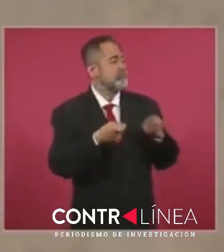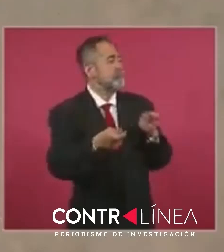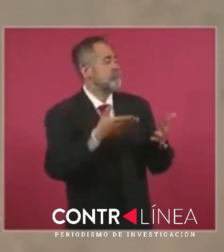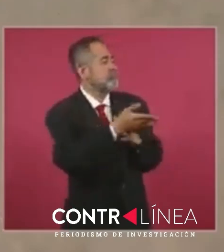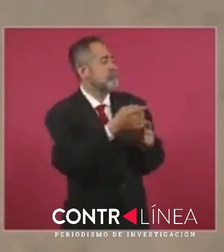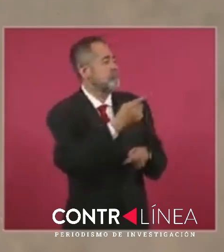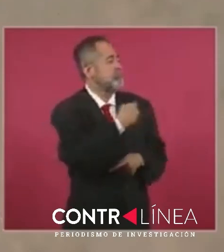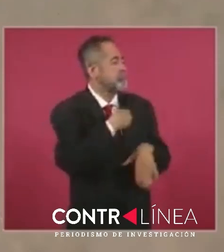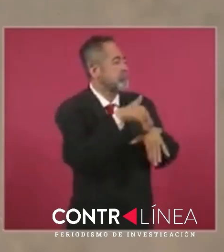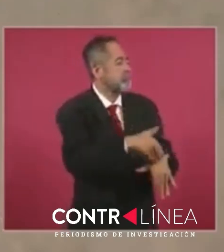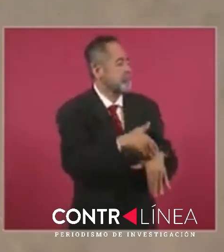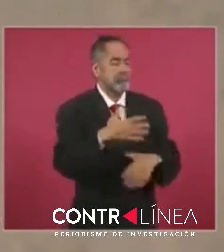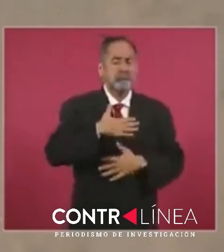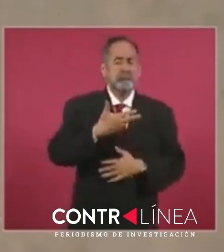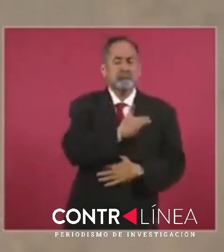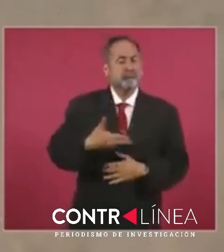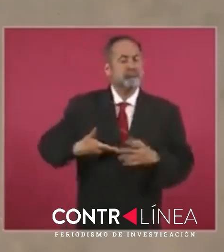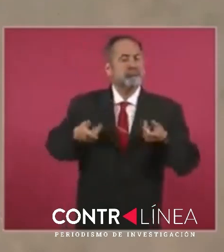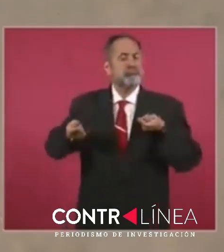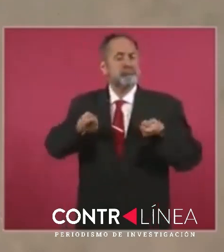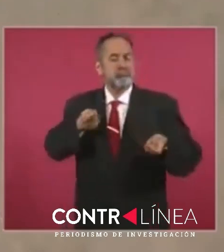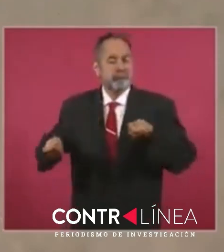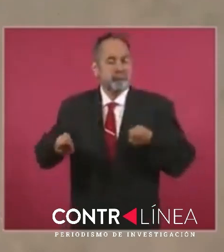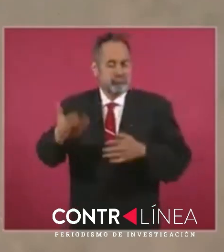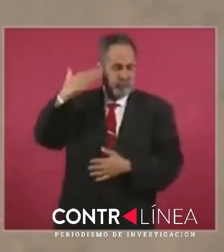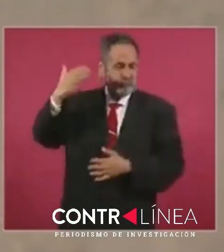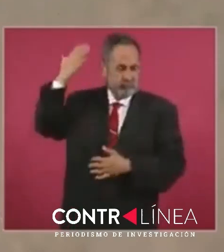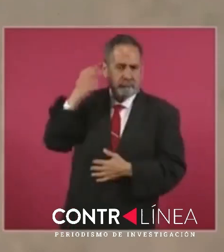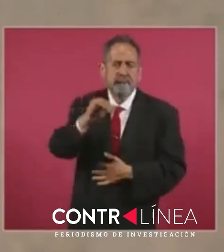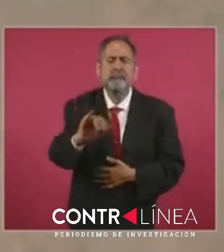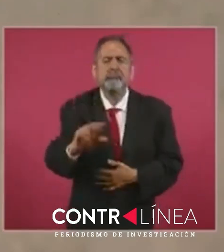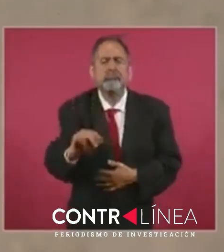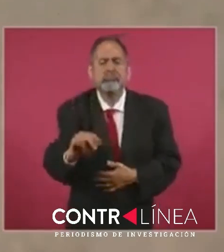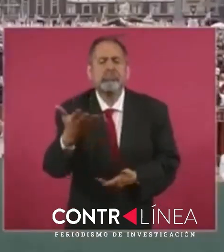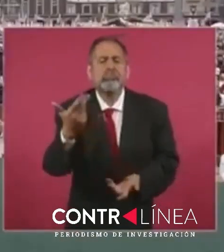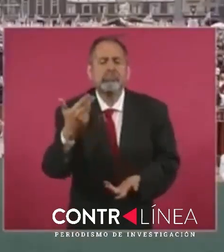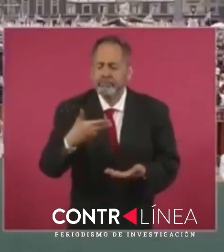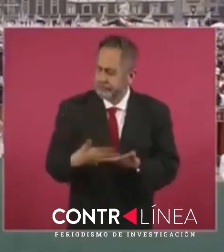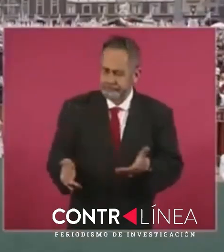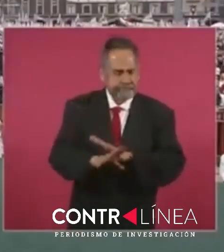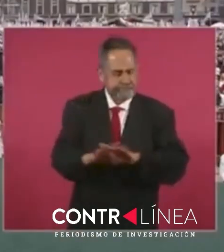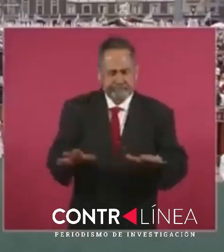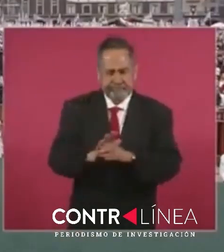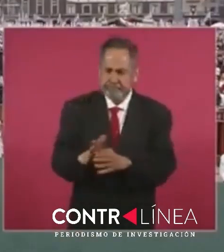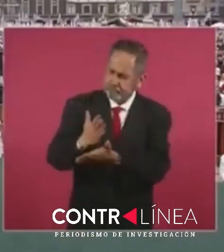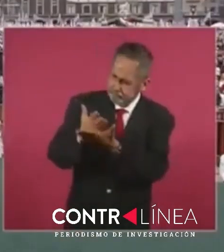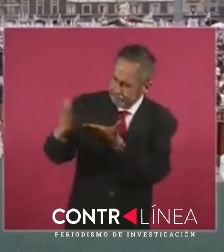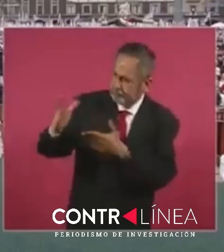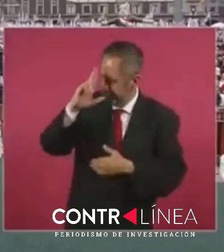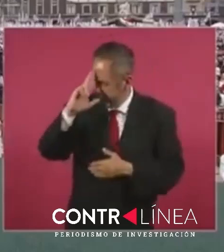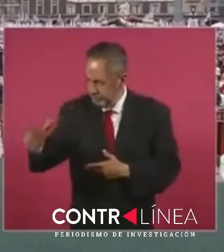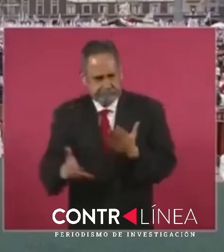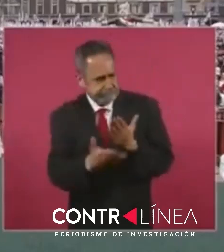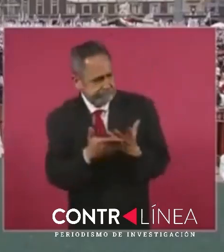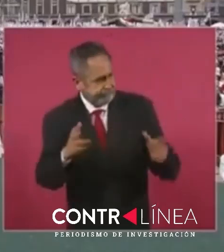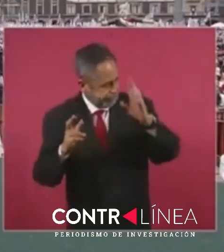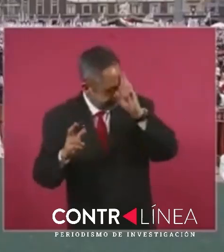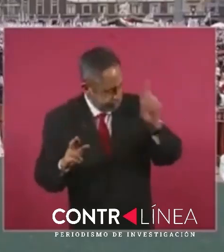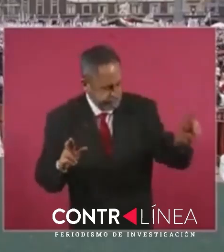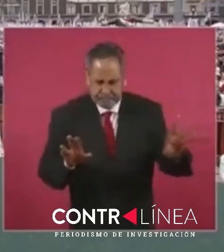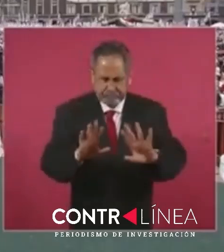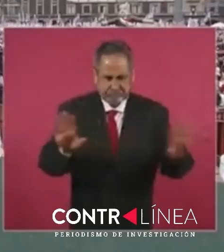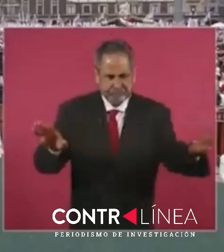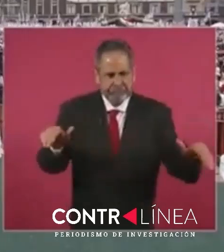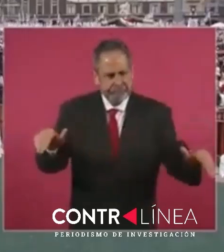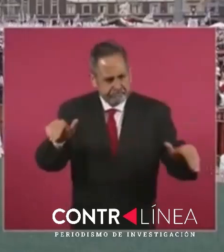era el Ejecutivo, ¿o no era así? Bueno, hemos actuado de